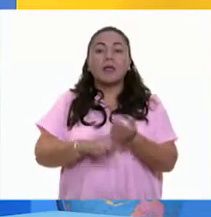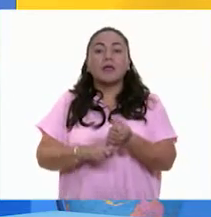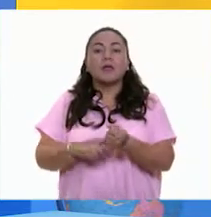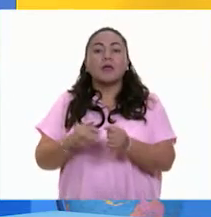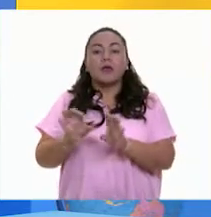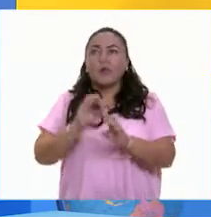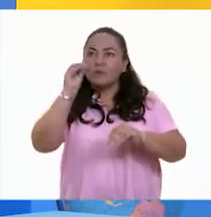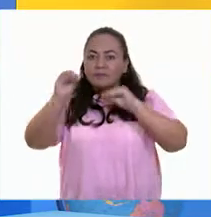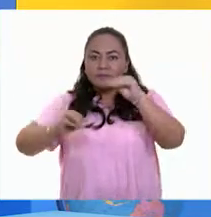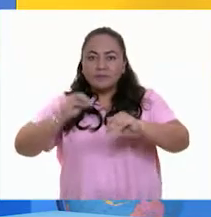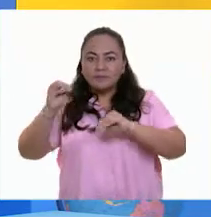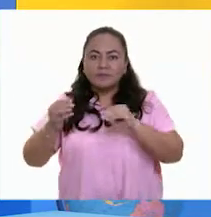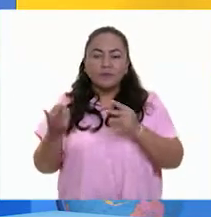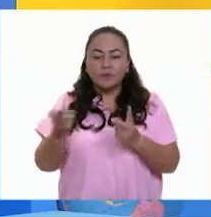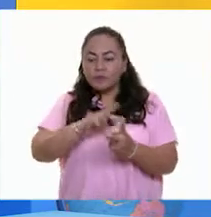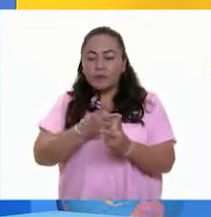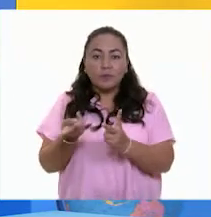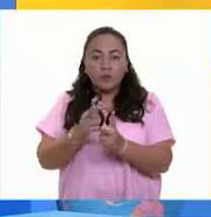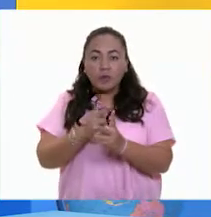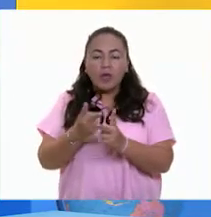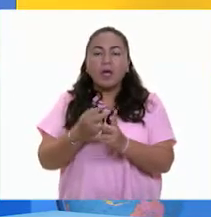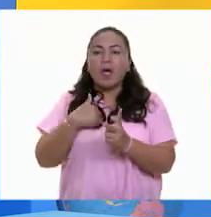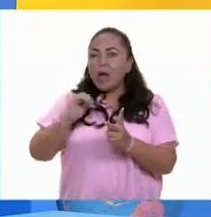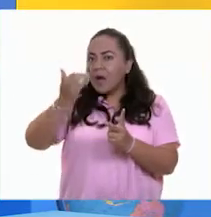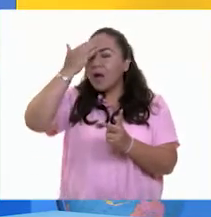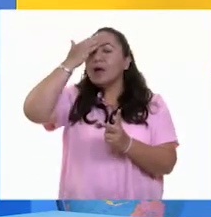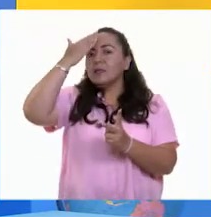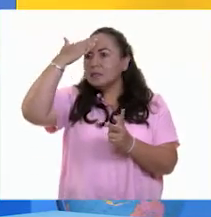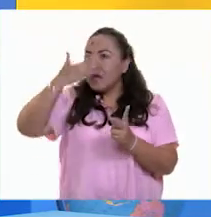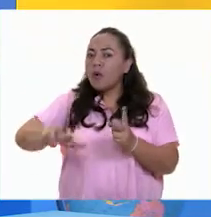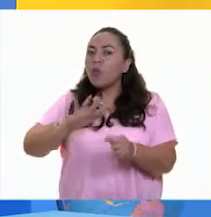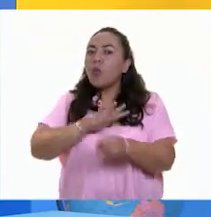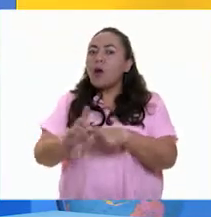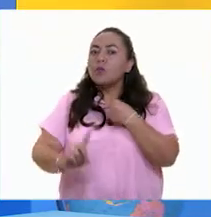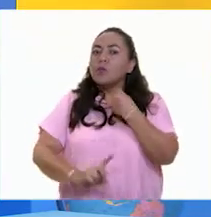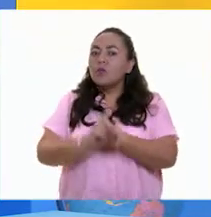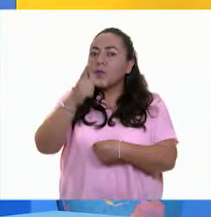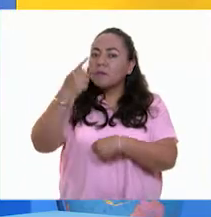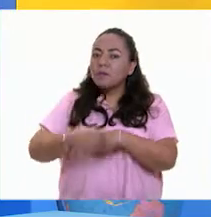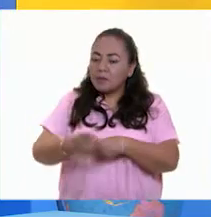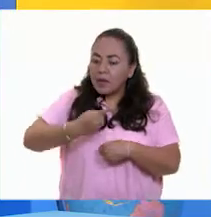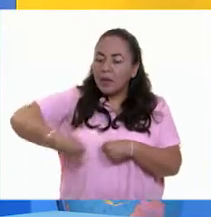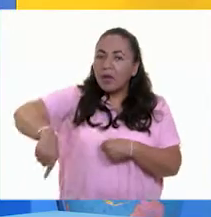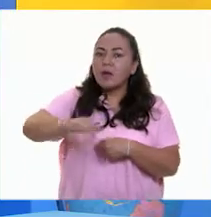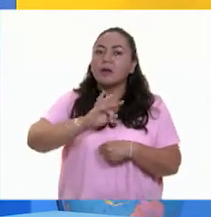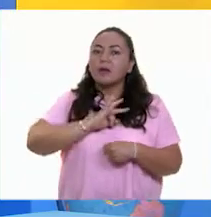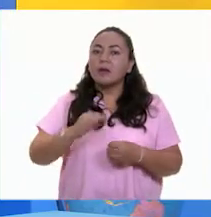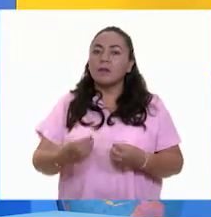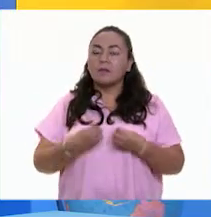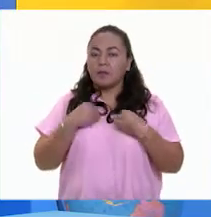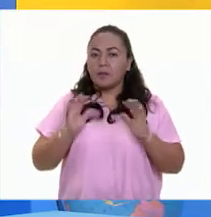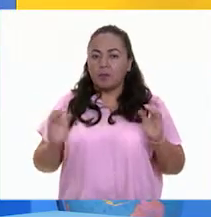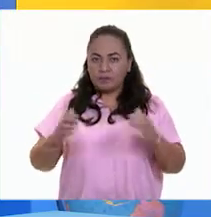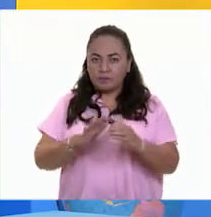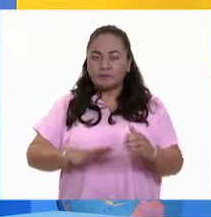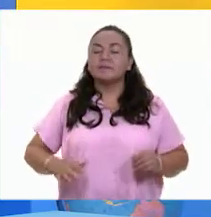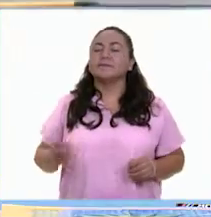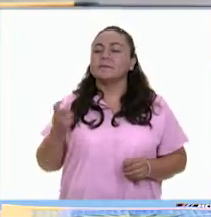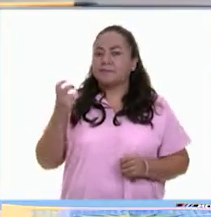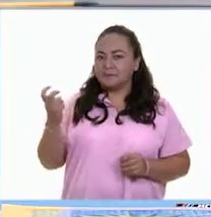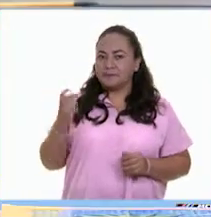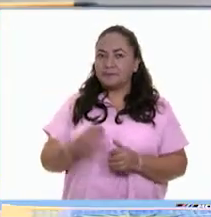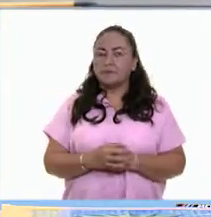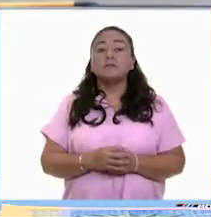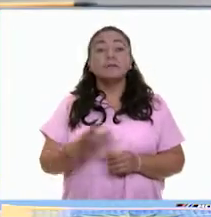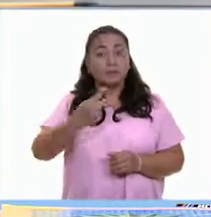mitigación comienzan cuando conocemos cuáles son las amenazas y los riesgos a los que estamos expuestos en nuestra comunidad.